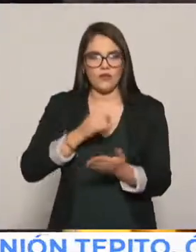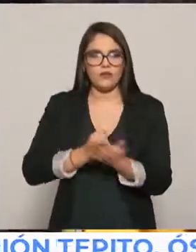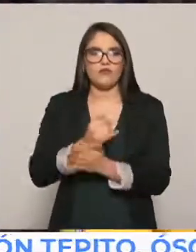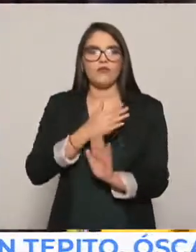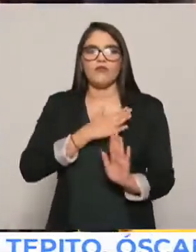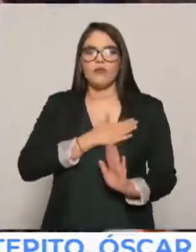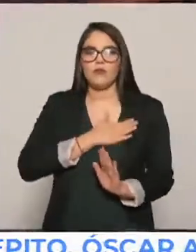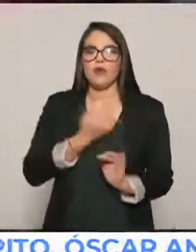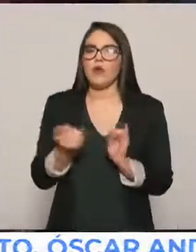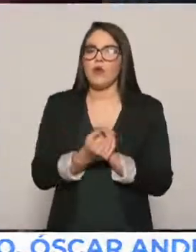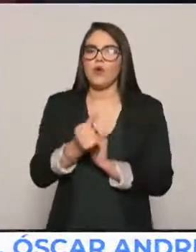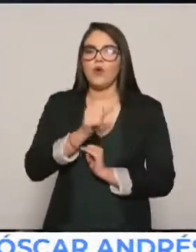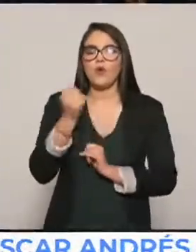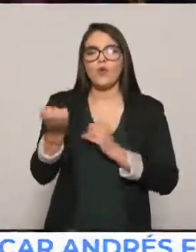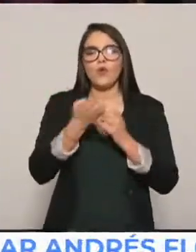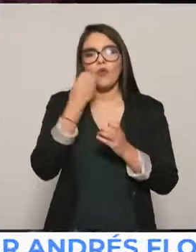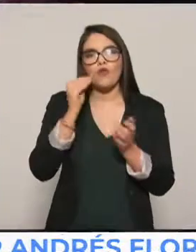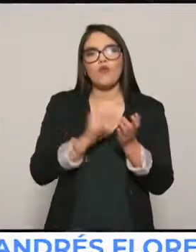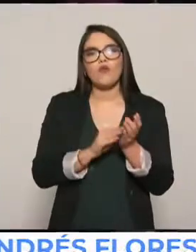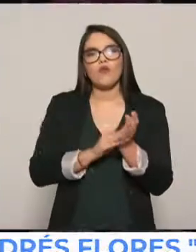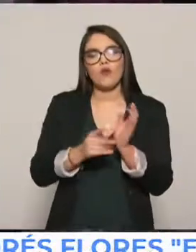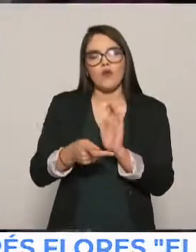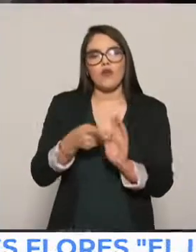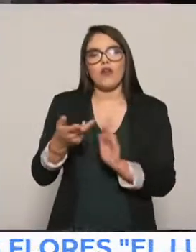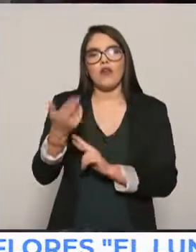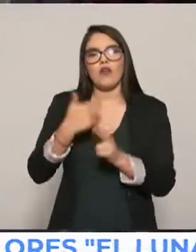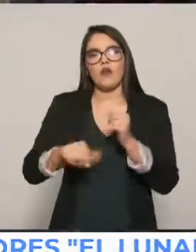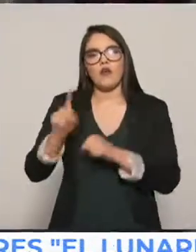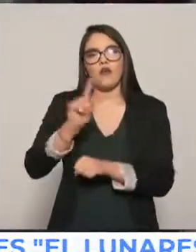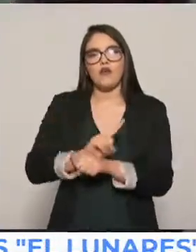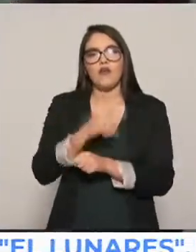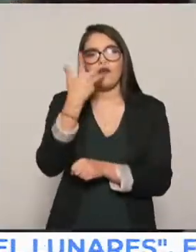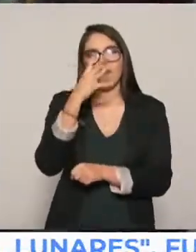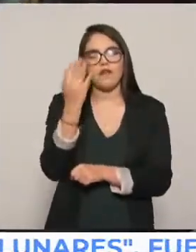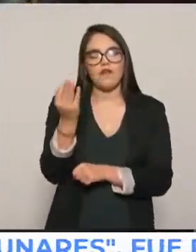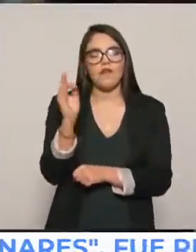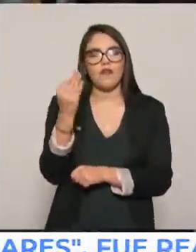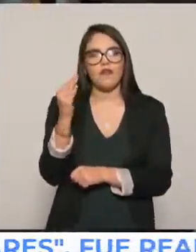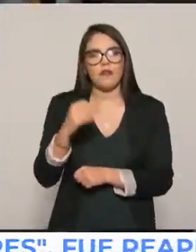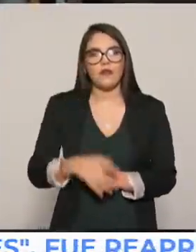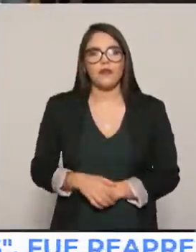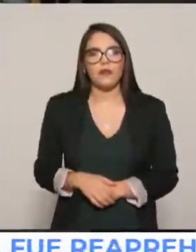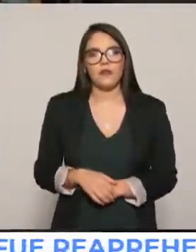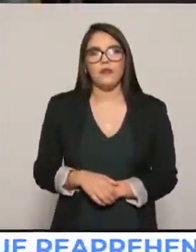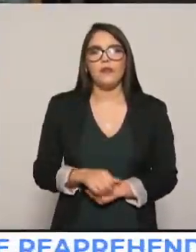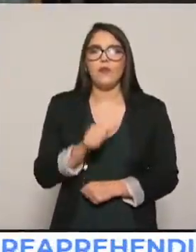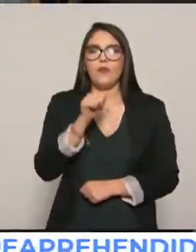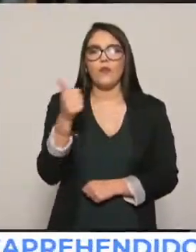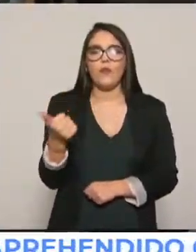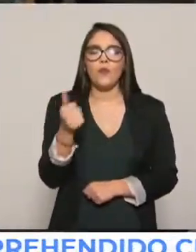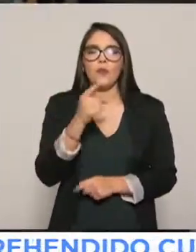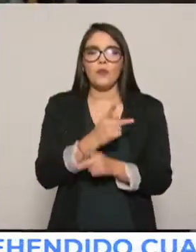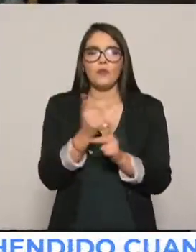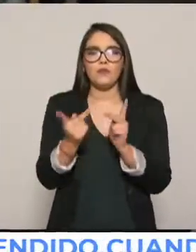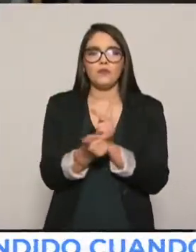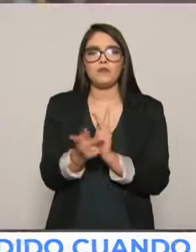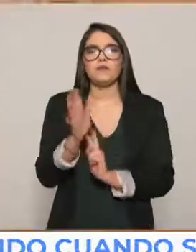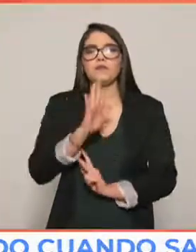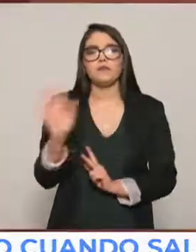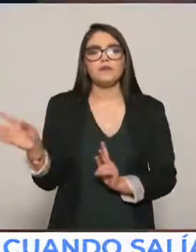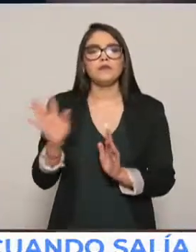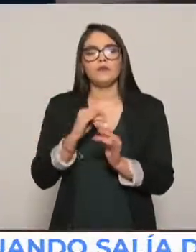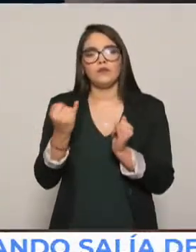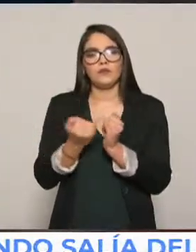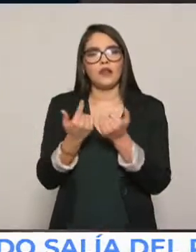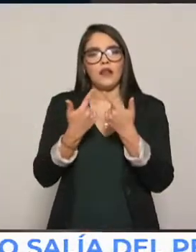las actividades académicas se reanudan hoy 10 de febrero. Respecto a los planteles de nivel medio superior, las escuelas que también fueron